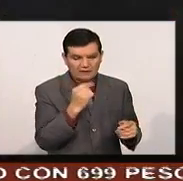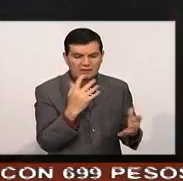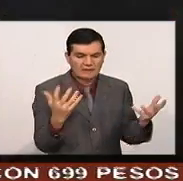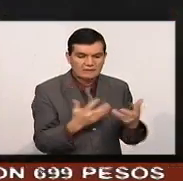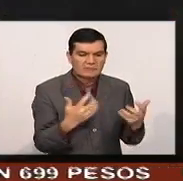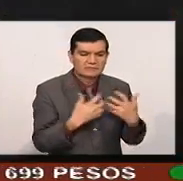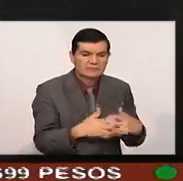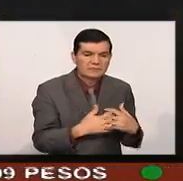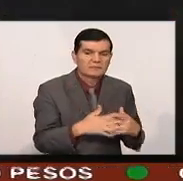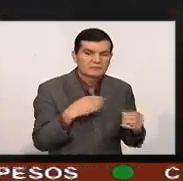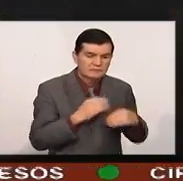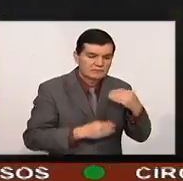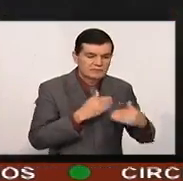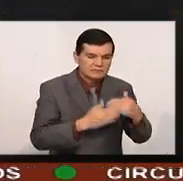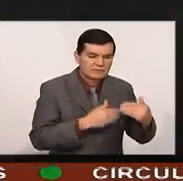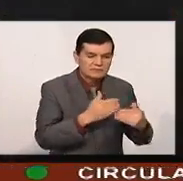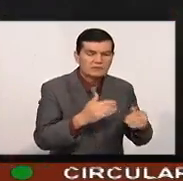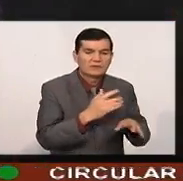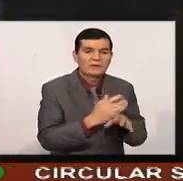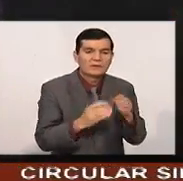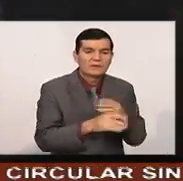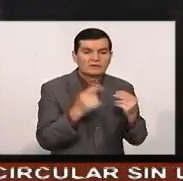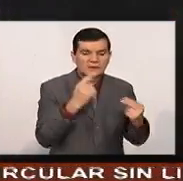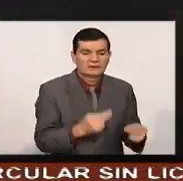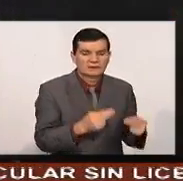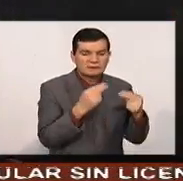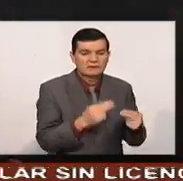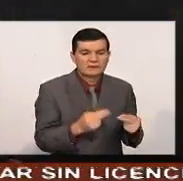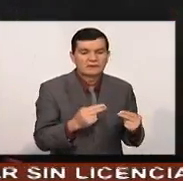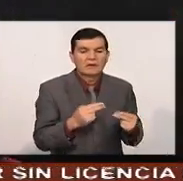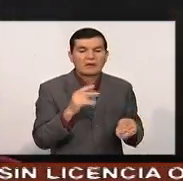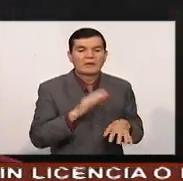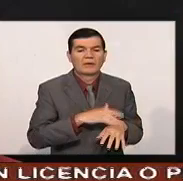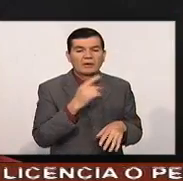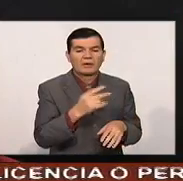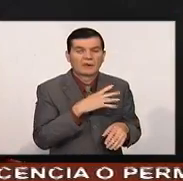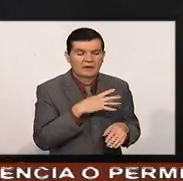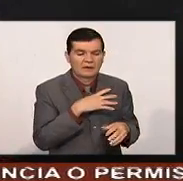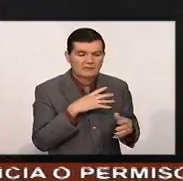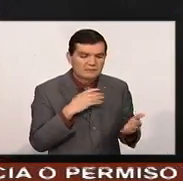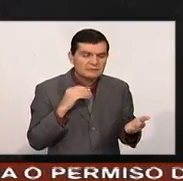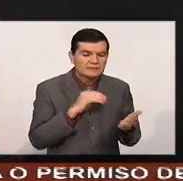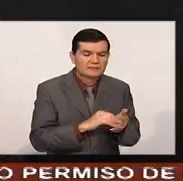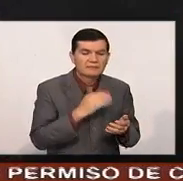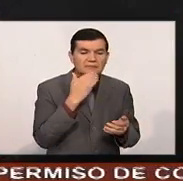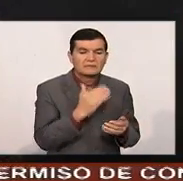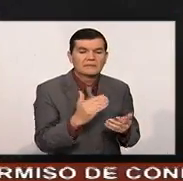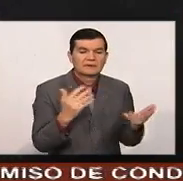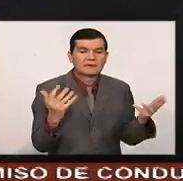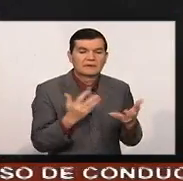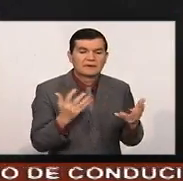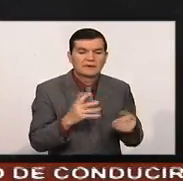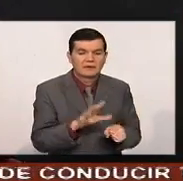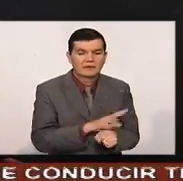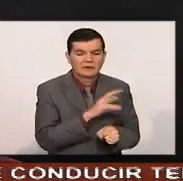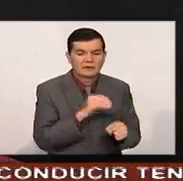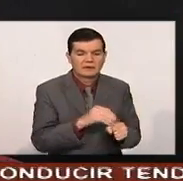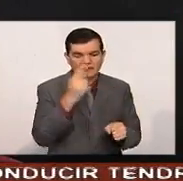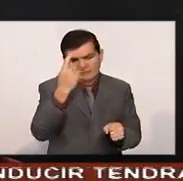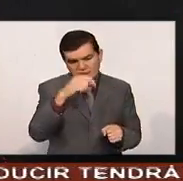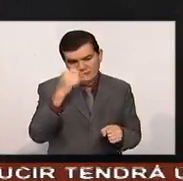productividad, optimización de procesos, ámbitos de negocio, porque a final de cuentas hay que ser rentables en todo lo que hagamos en el